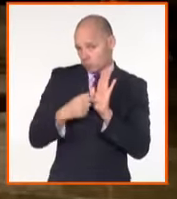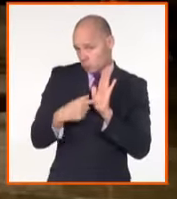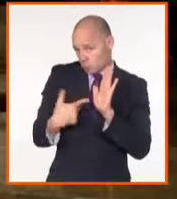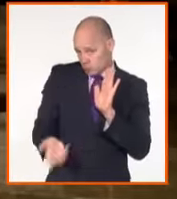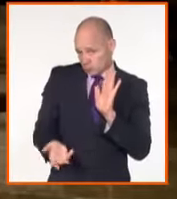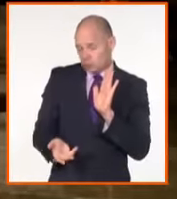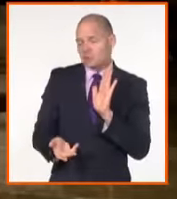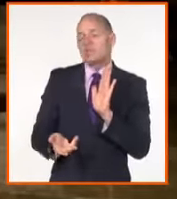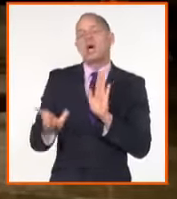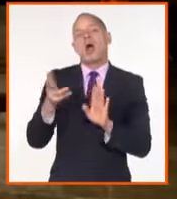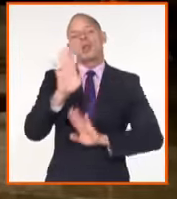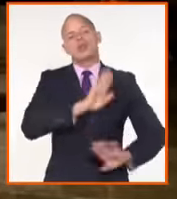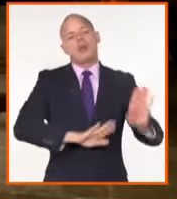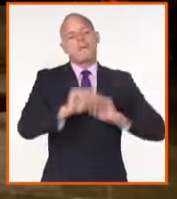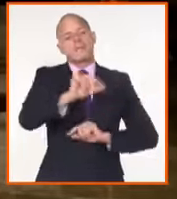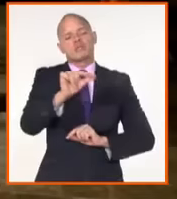eso,